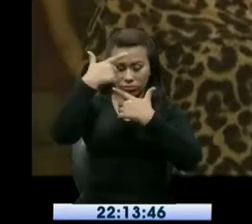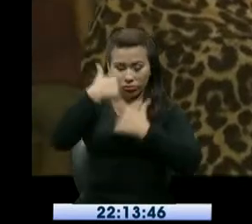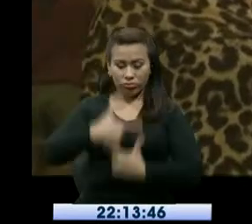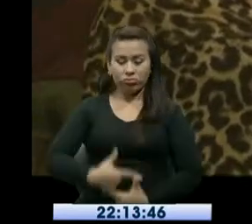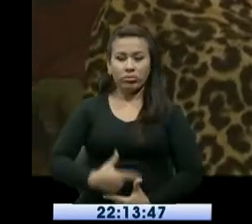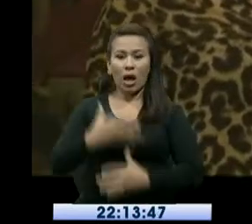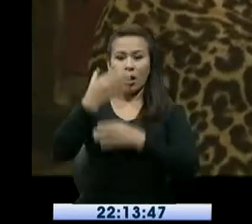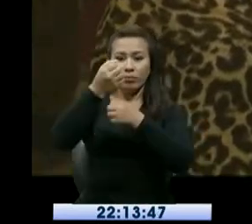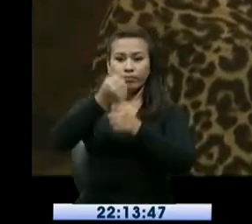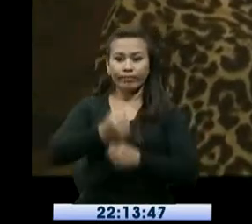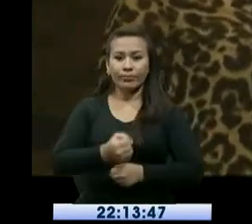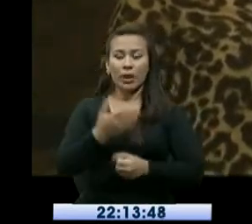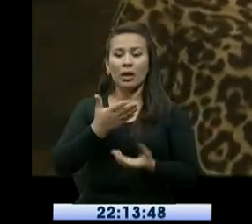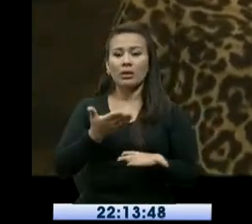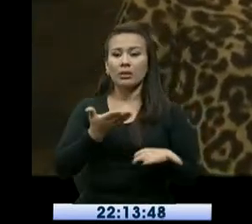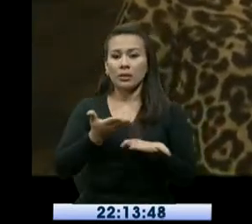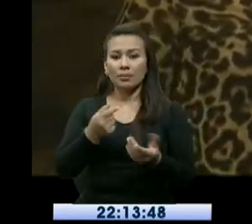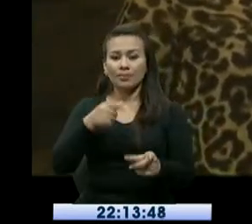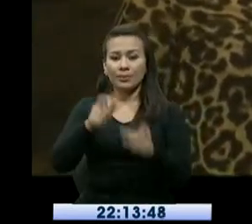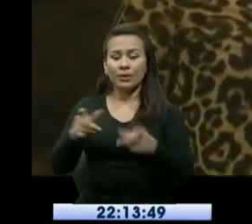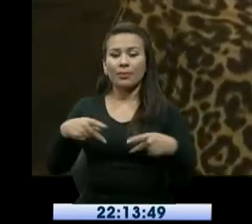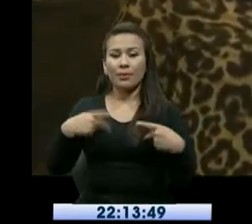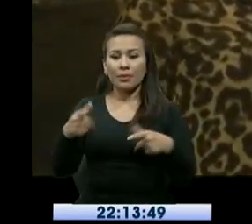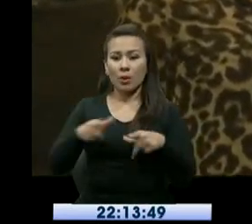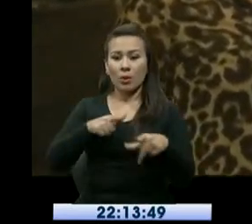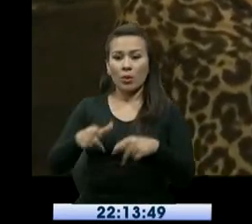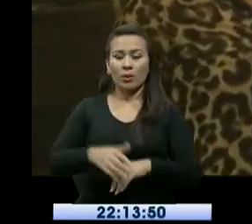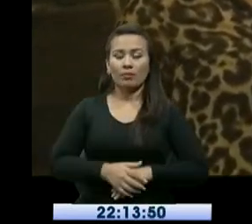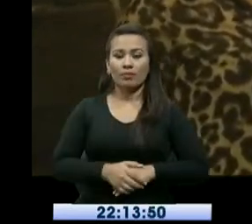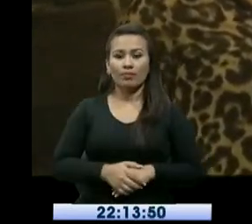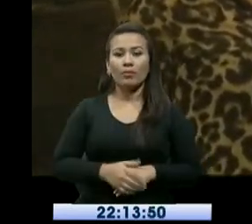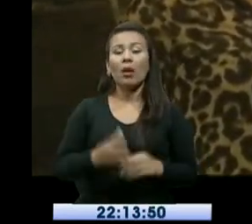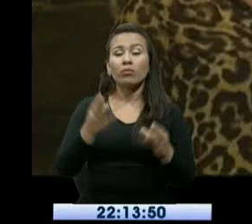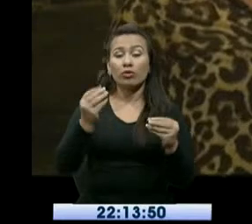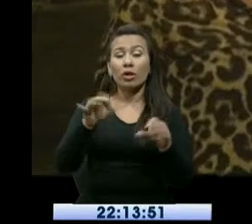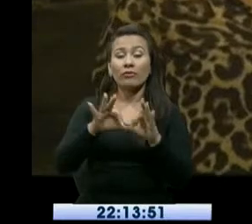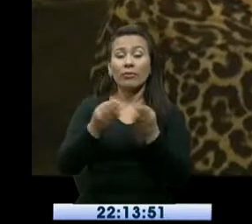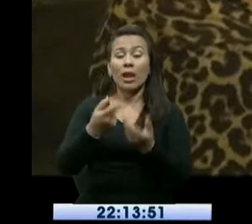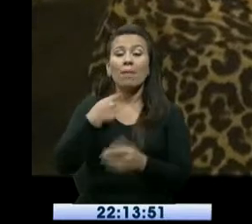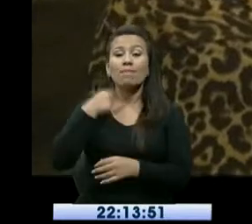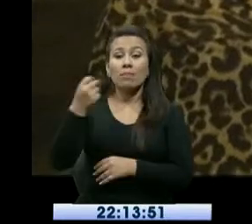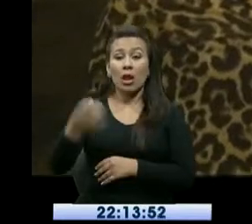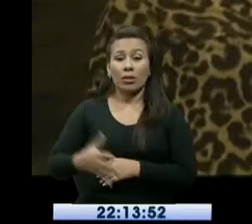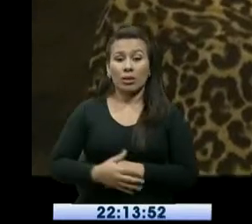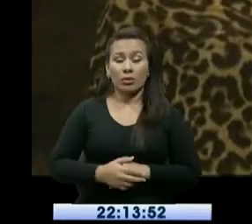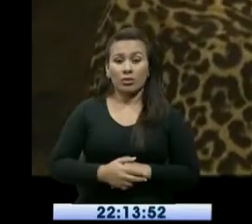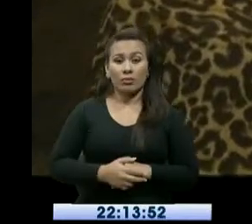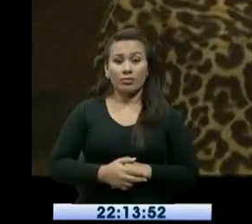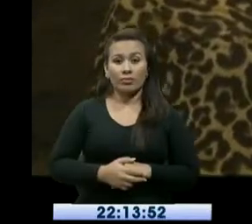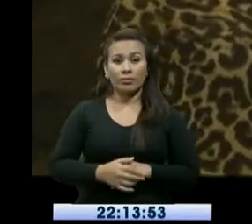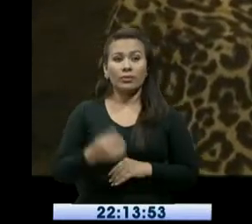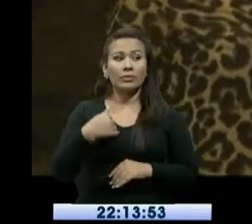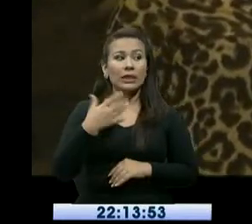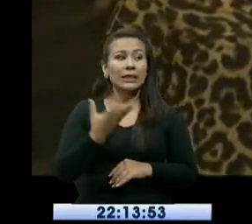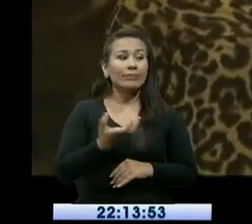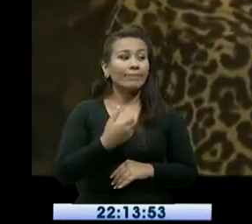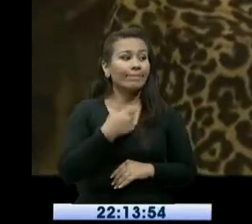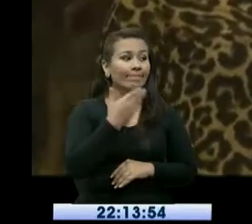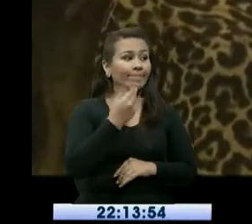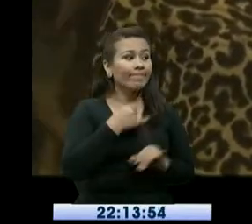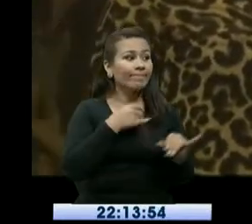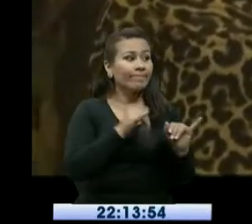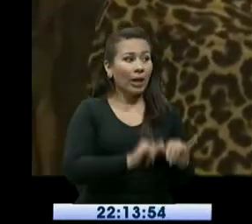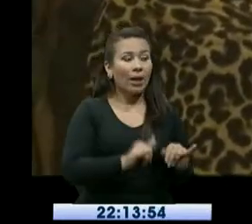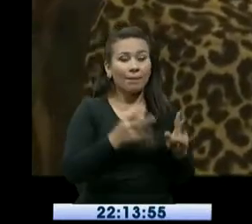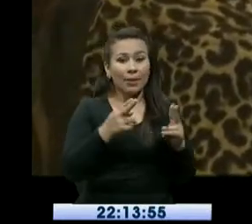las personas que aún están habitando en el sector. Y las familias que perdieron sus viviendas y que decidieron quedarse en